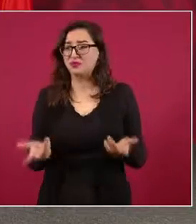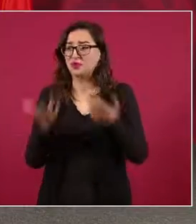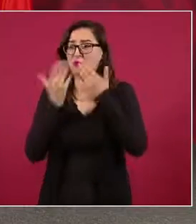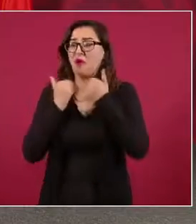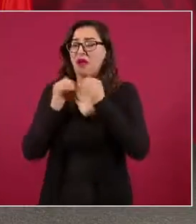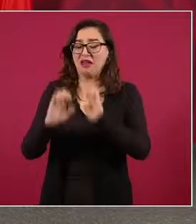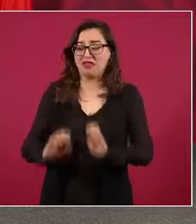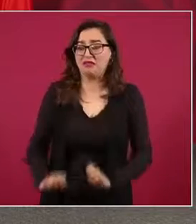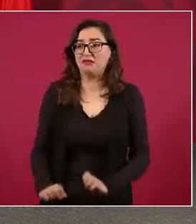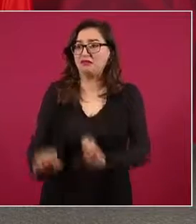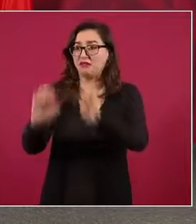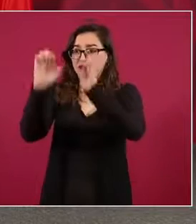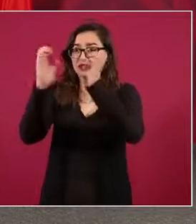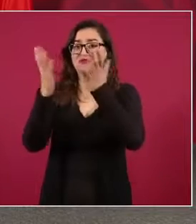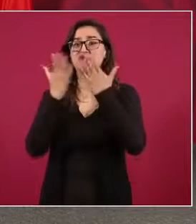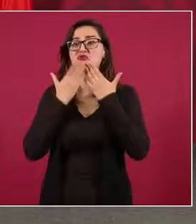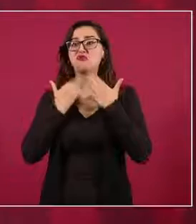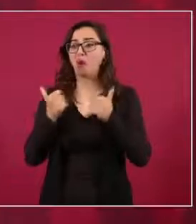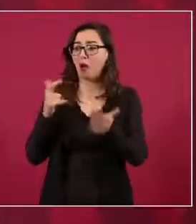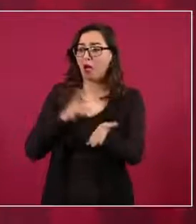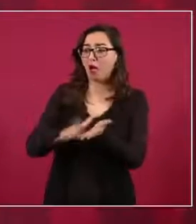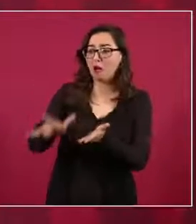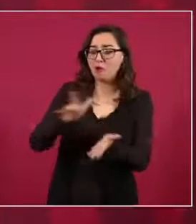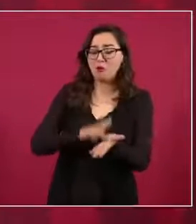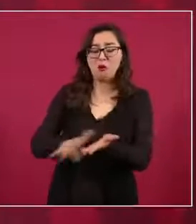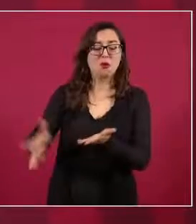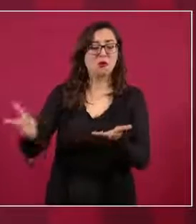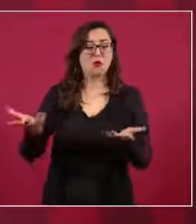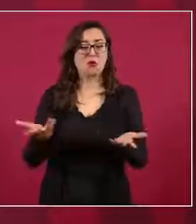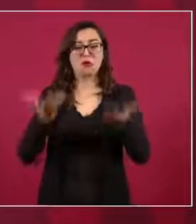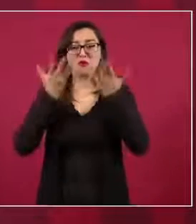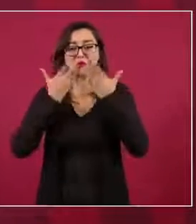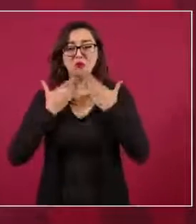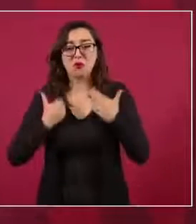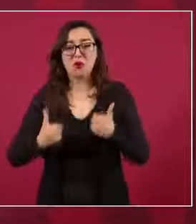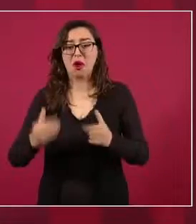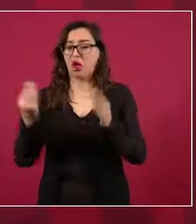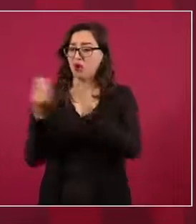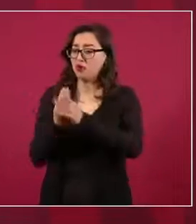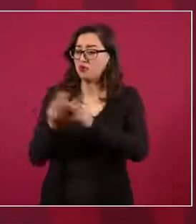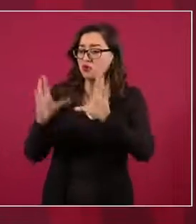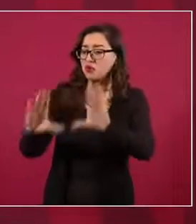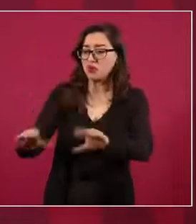cuarteles, sin apoyo, sin disciplina,